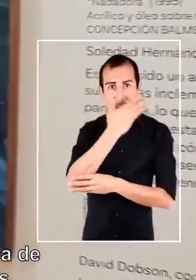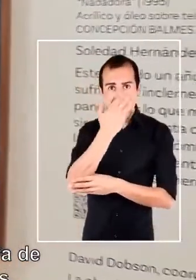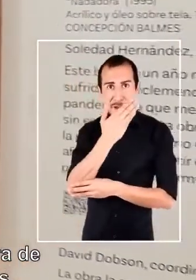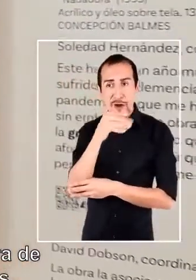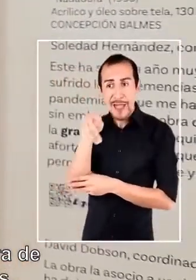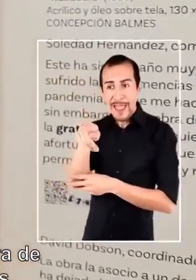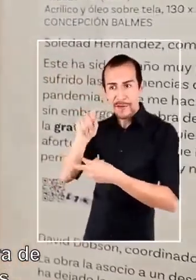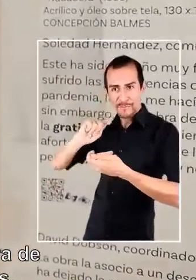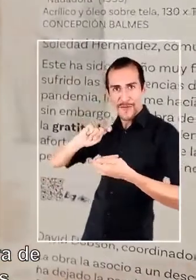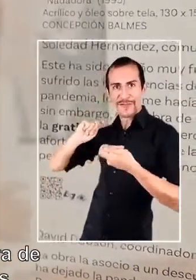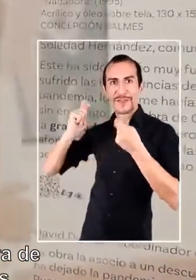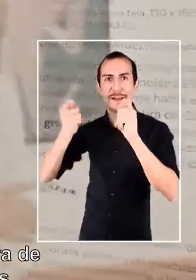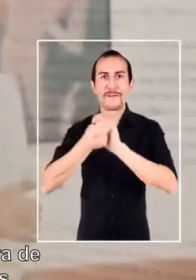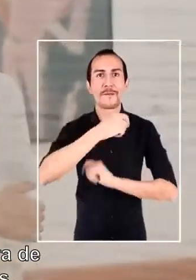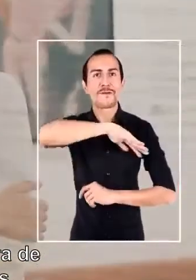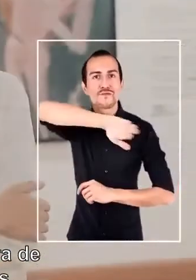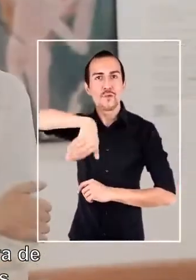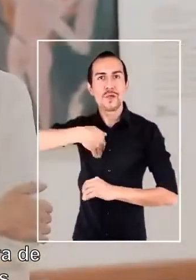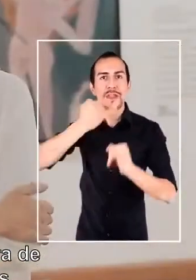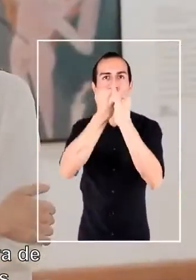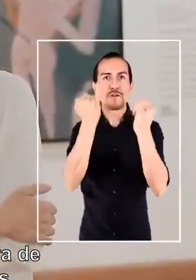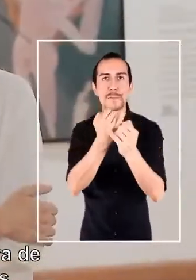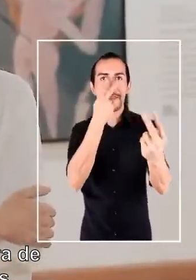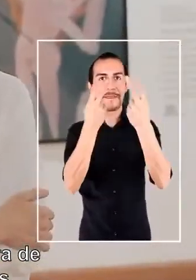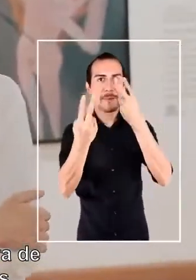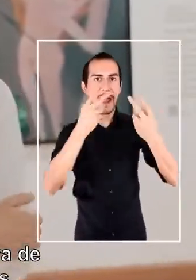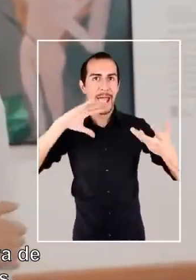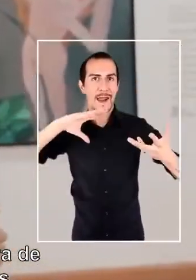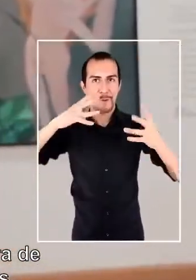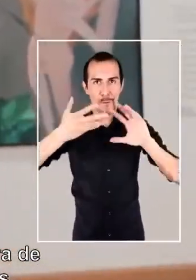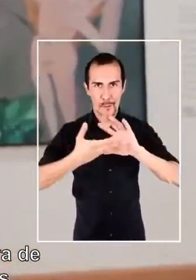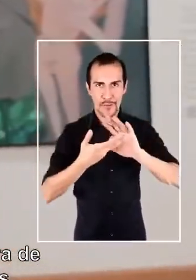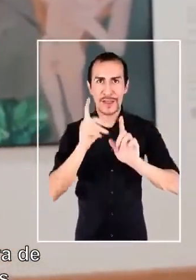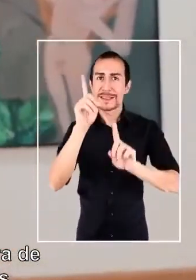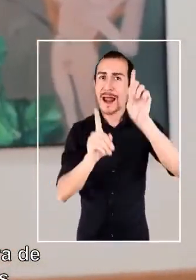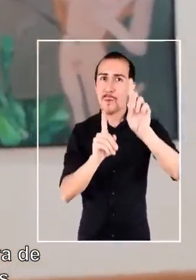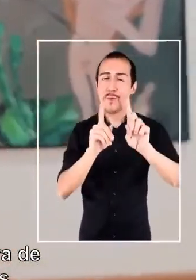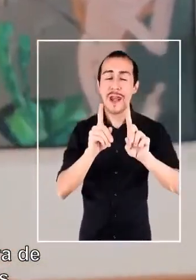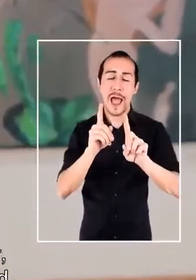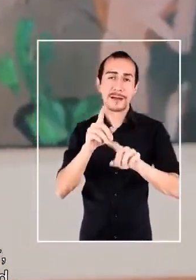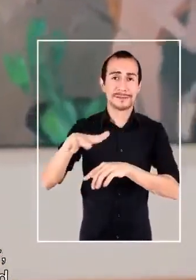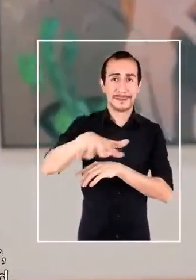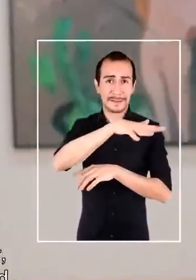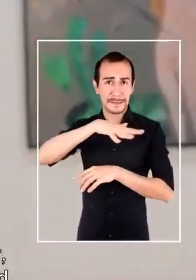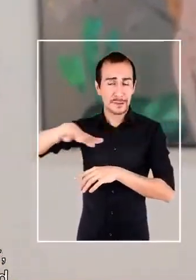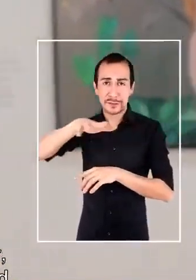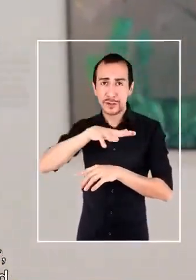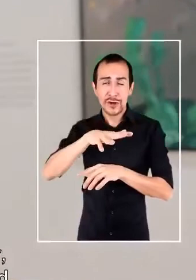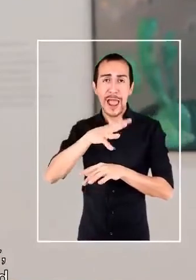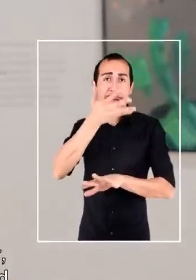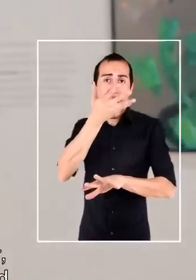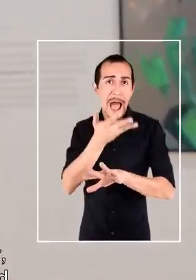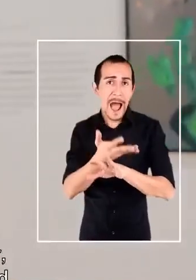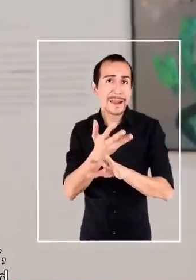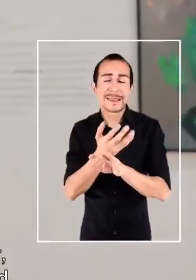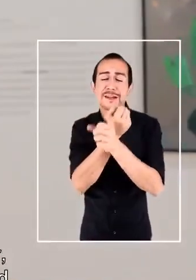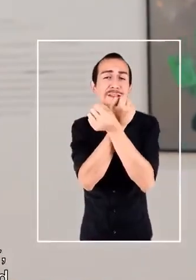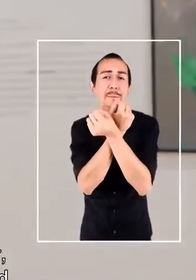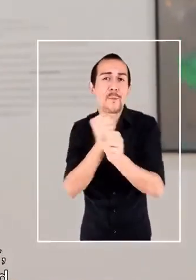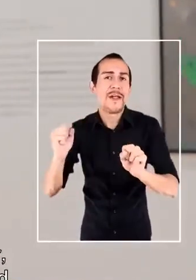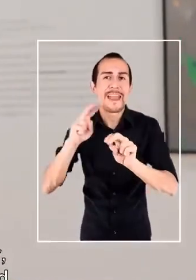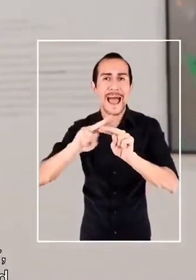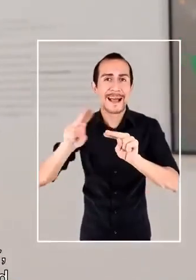que ellos transforman nuestra manera de mirar el mundo y que hay situaciones que jamás se habrían